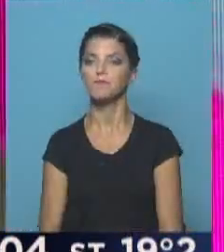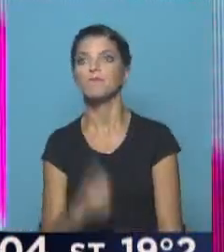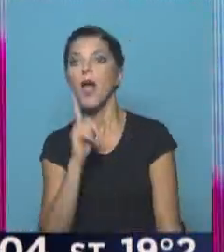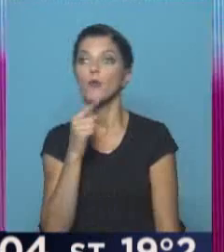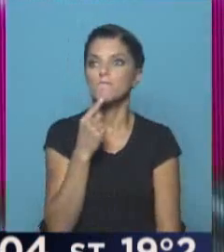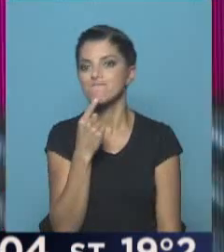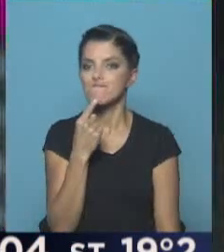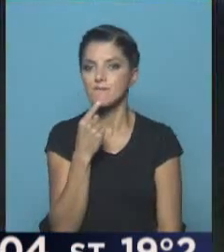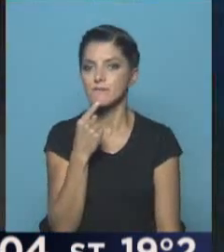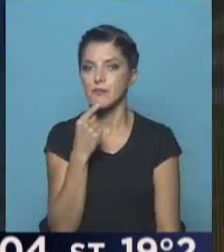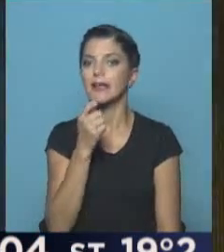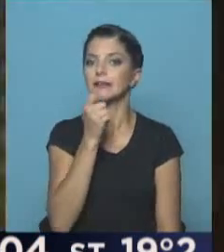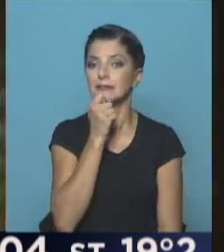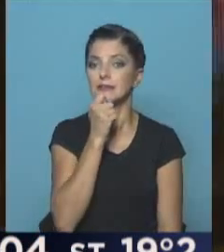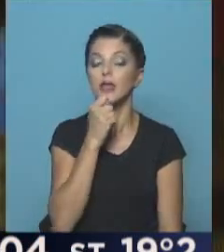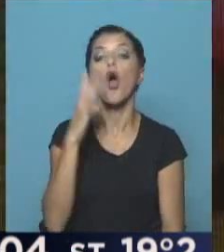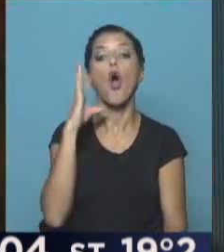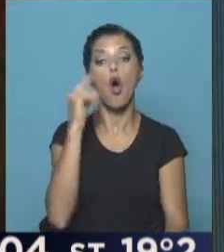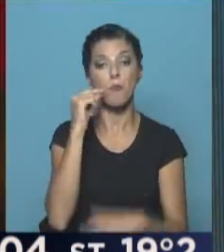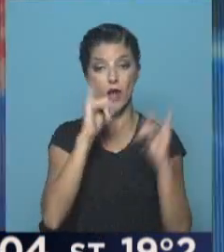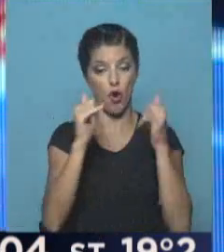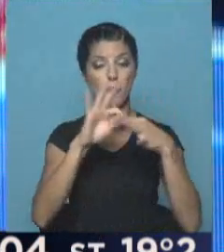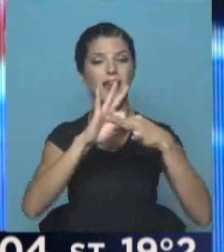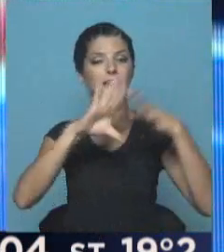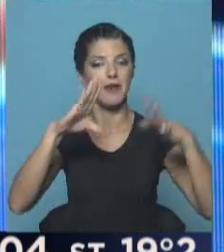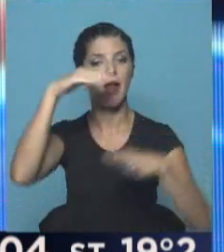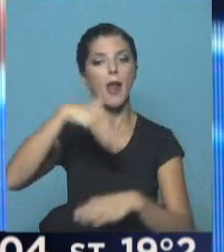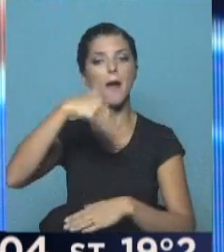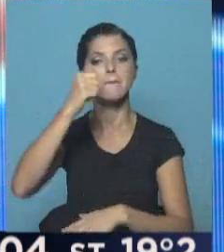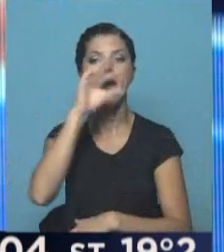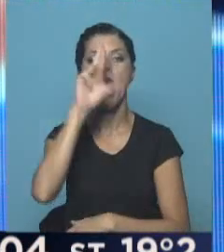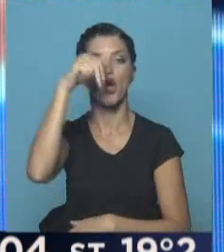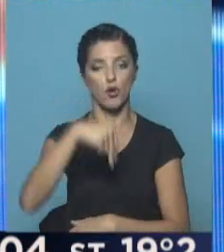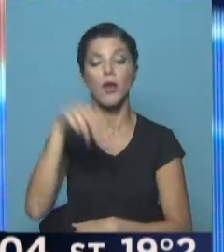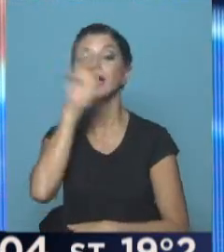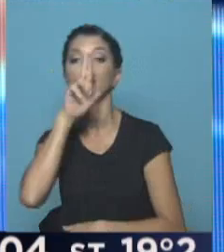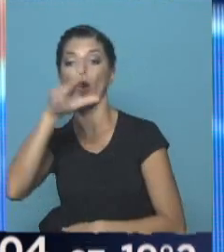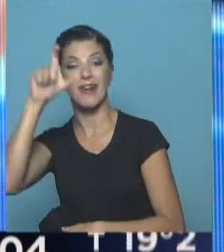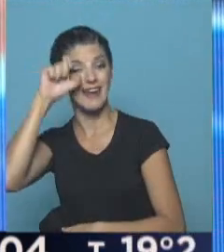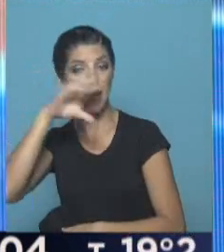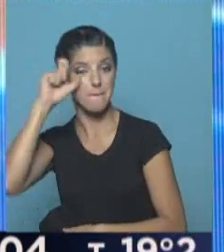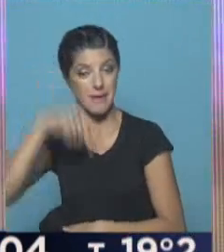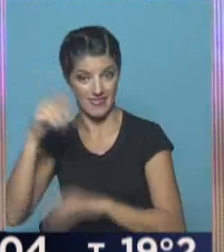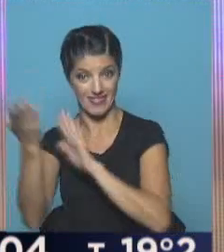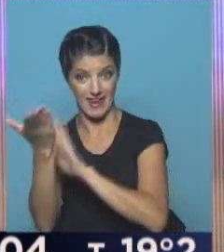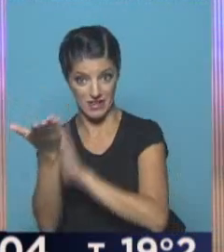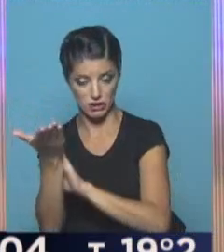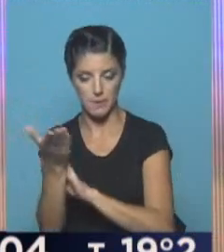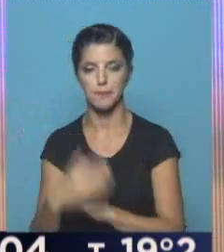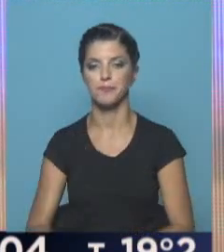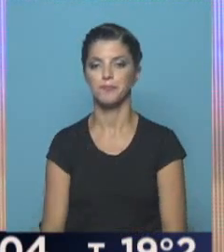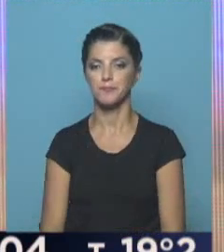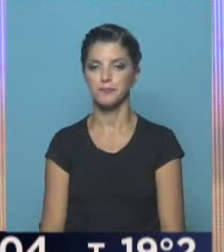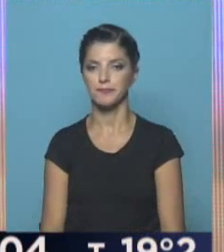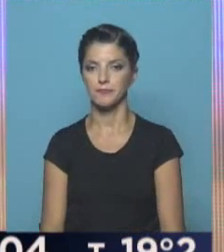los electores está entre el liberal, el joven liberal economista Macron y la ultraderechista Marine Le Pen. La